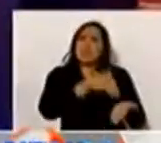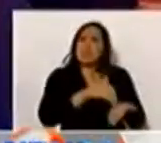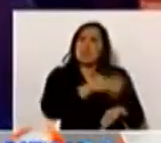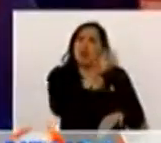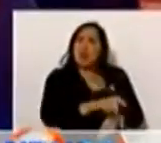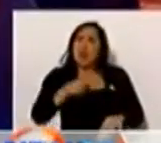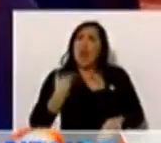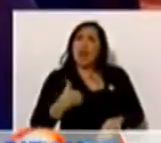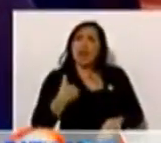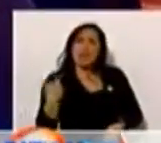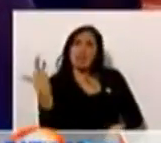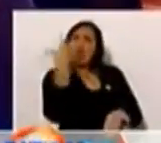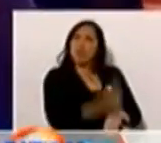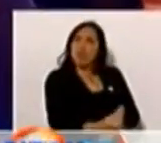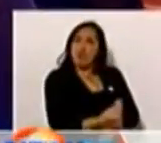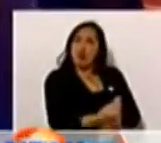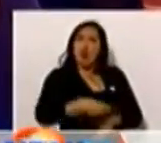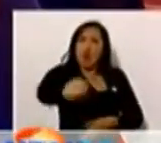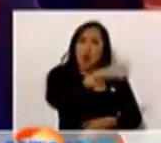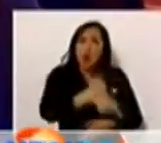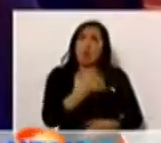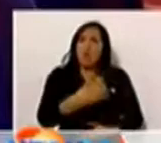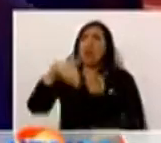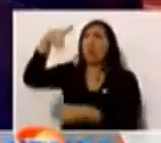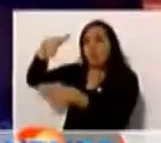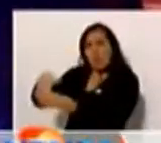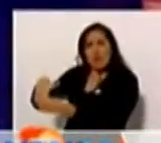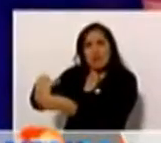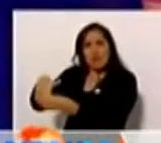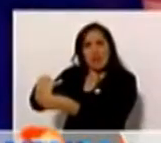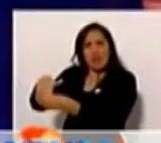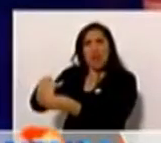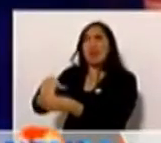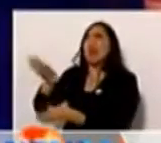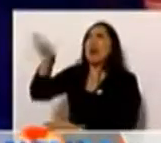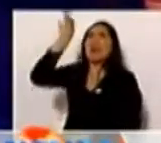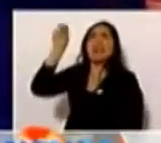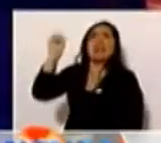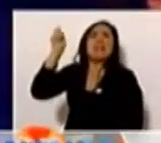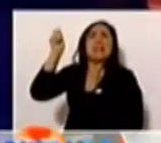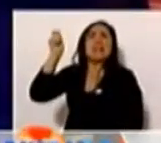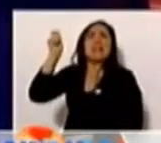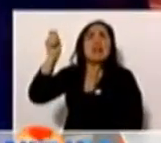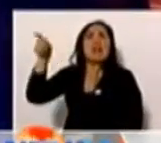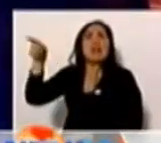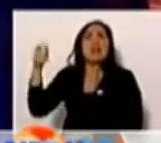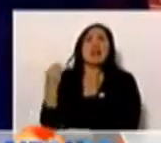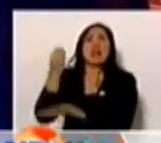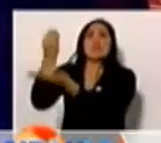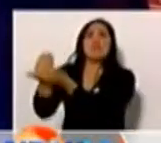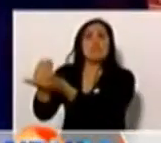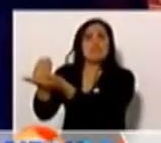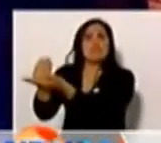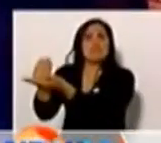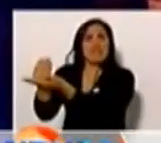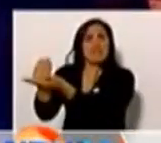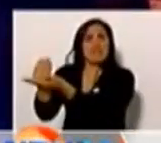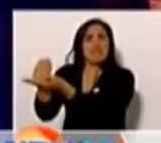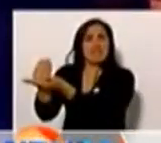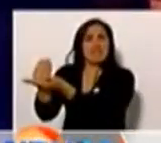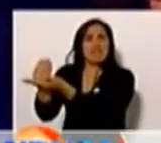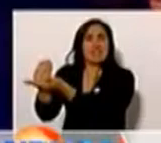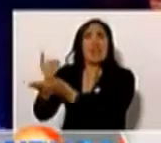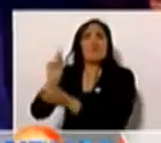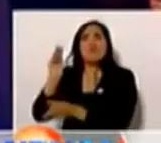y pone en riesgo su independencia. ¿A quiénes son los que van a representarlos en